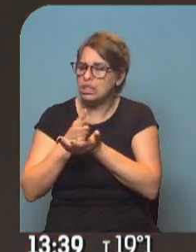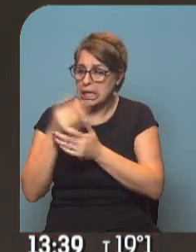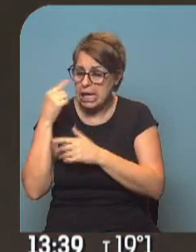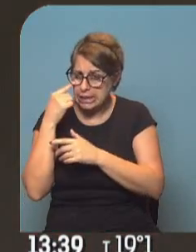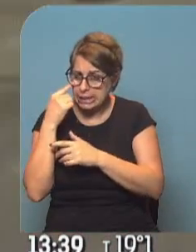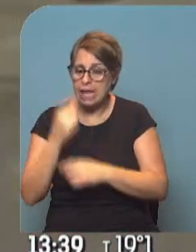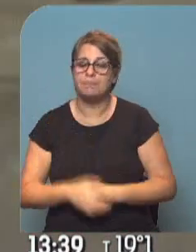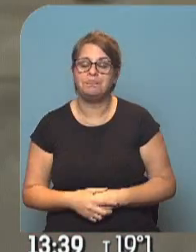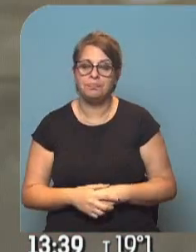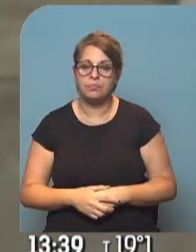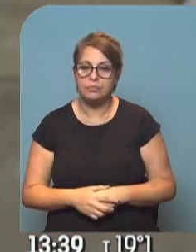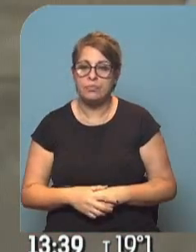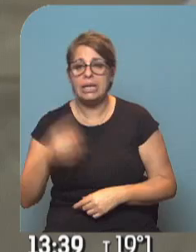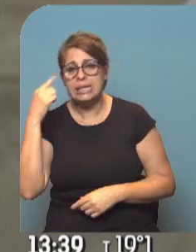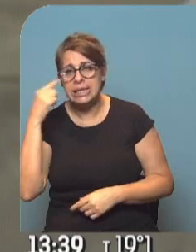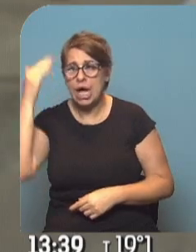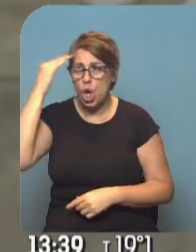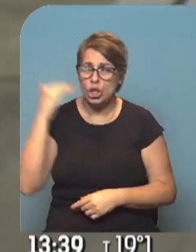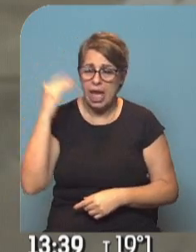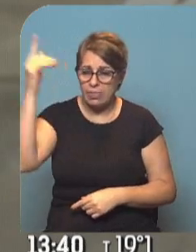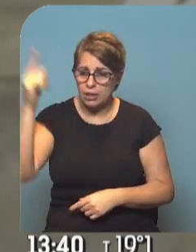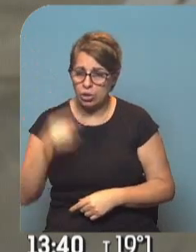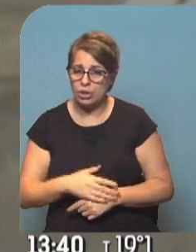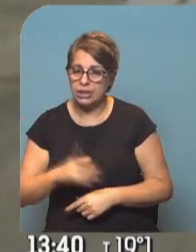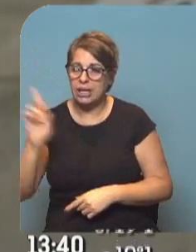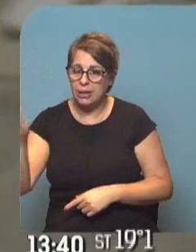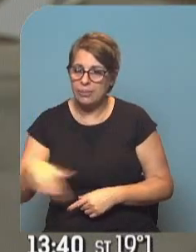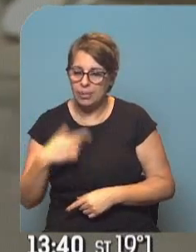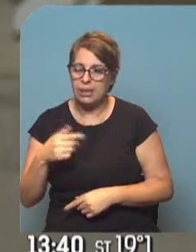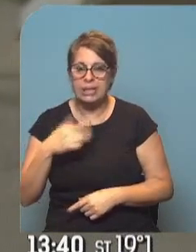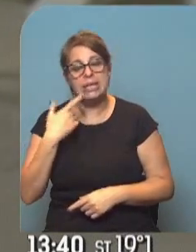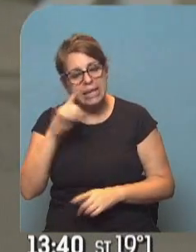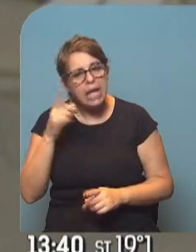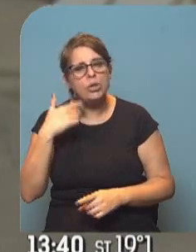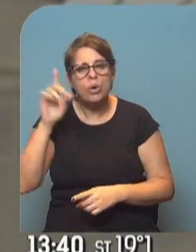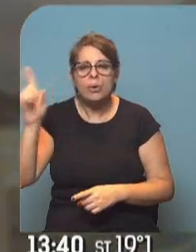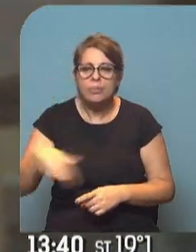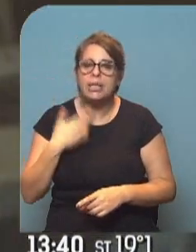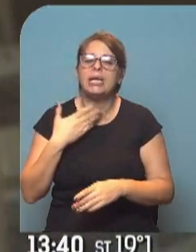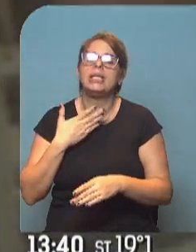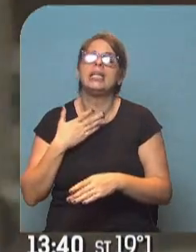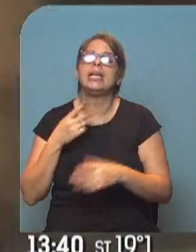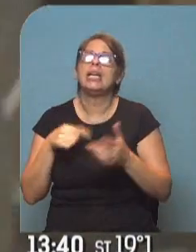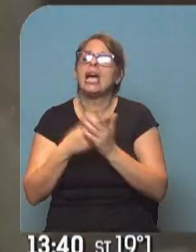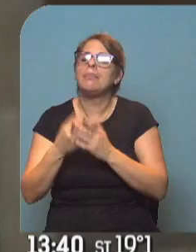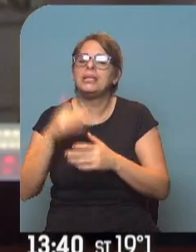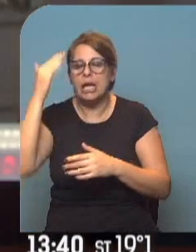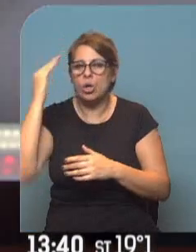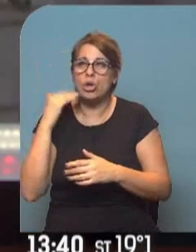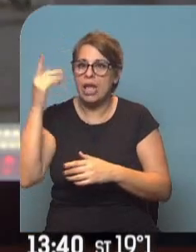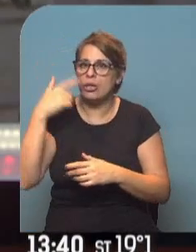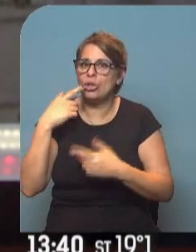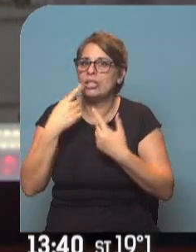china, donde entre China y Corea del Norte, donde estaba entrando, curiosamente, el capitalismo a Corea del Norte. Bueno, ¿no? el contrabando.